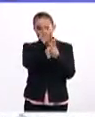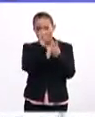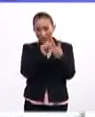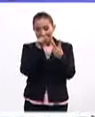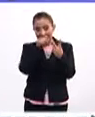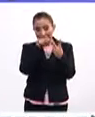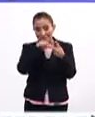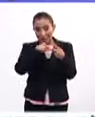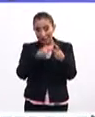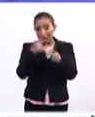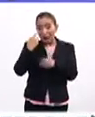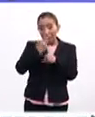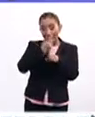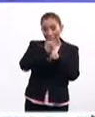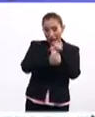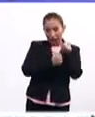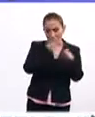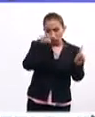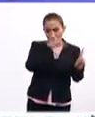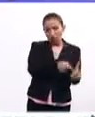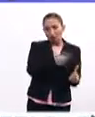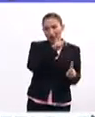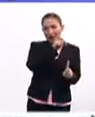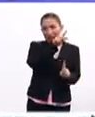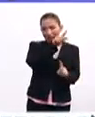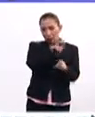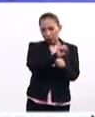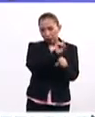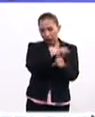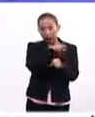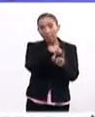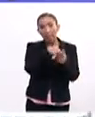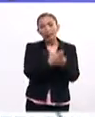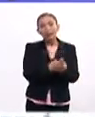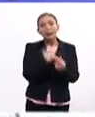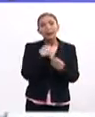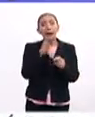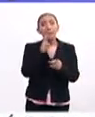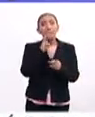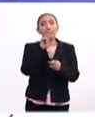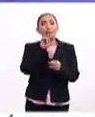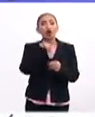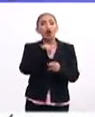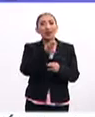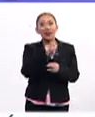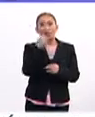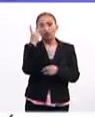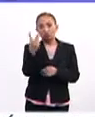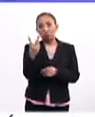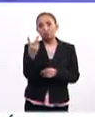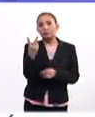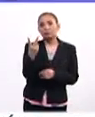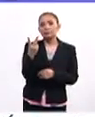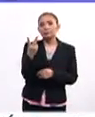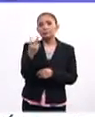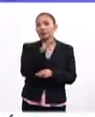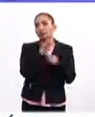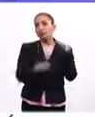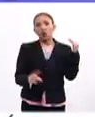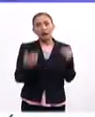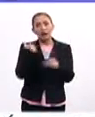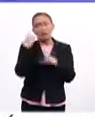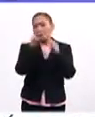los alumnos de primer grado, en el caso específico de telesecundaria, pues inicia el bloque 2. El bloque 2 en todas